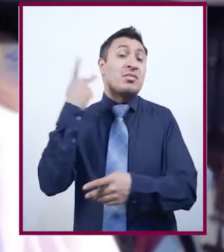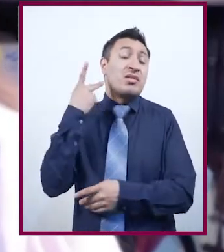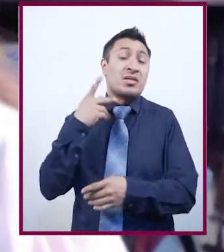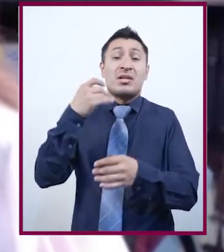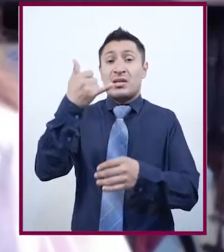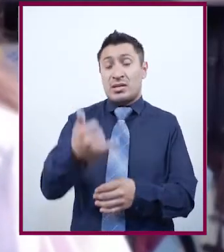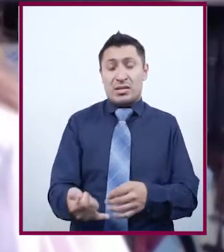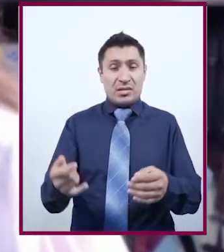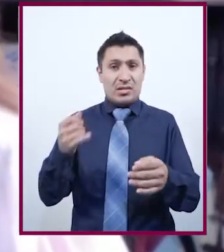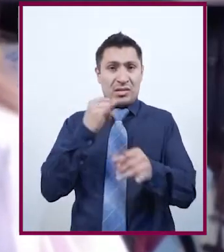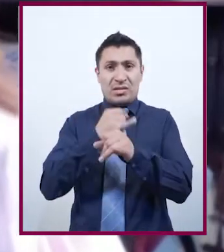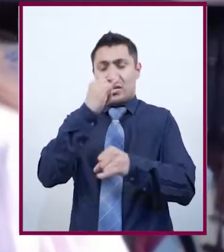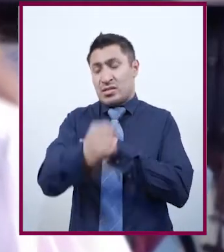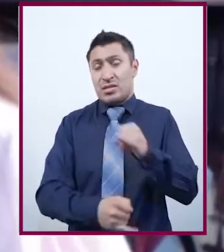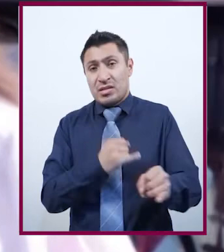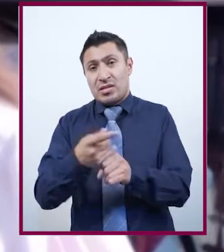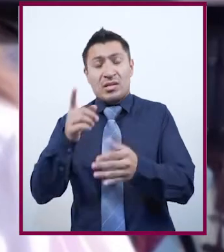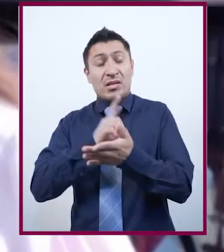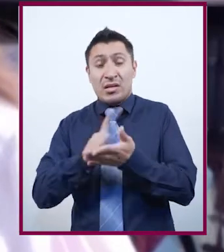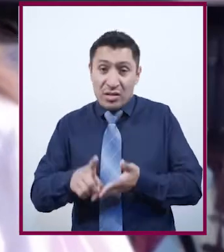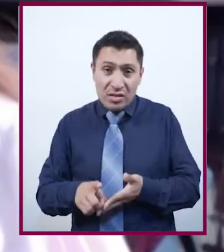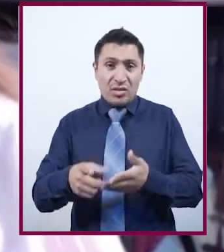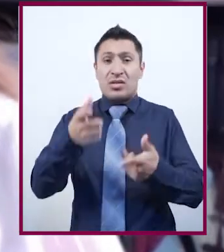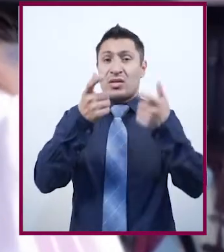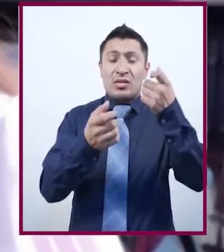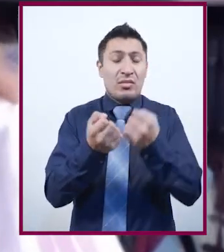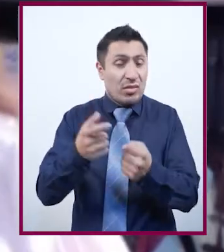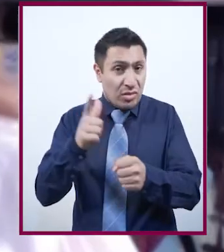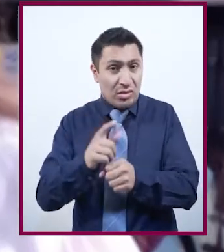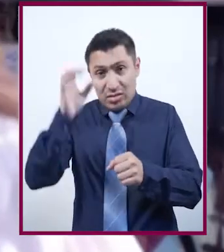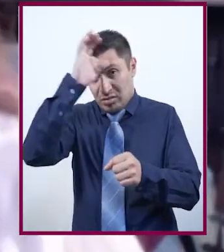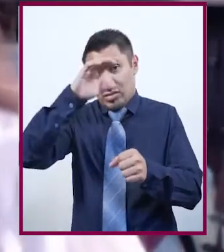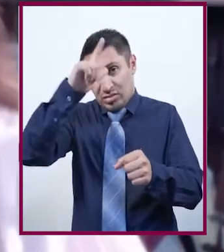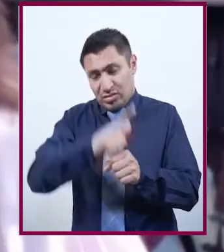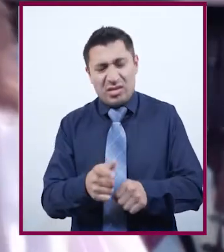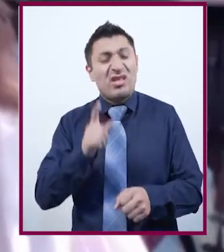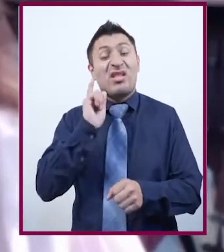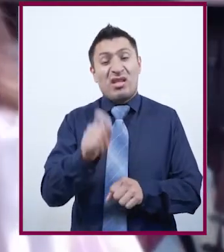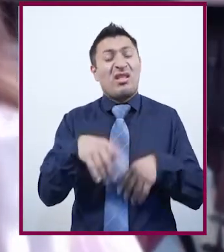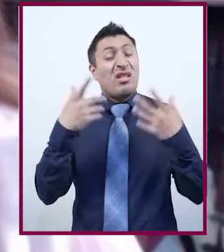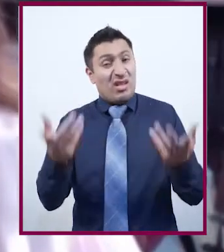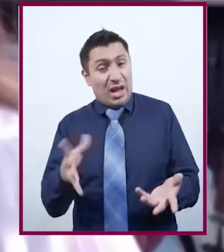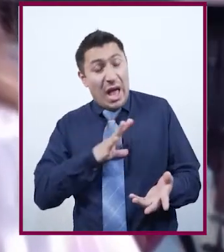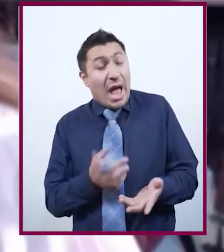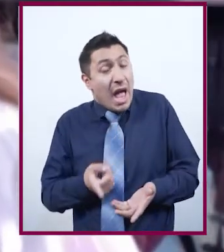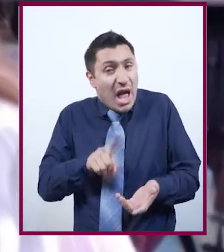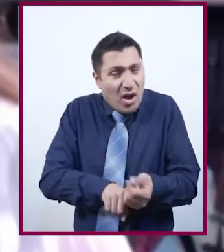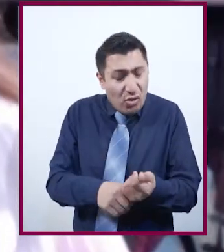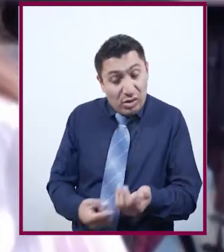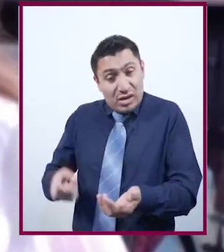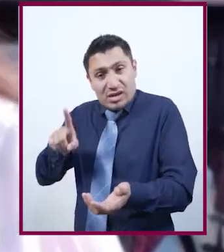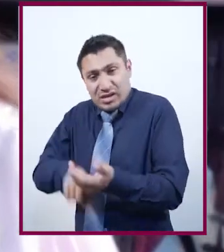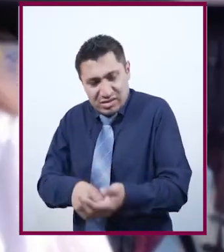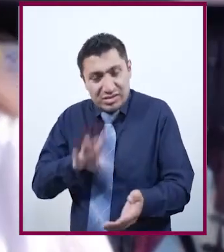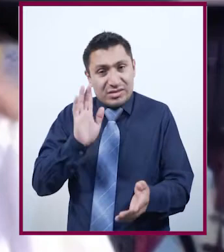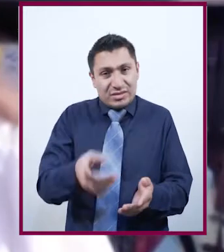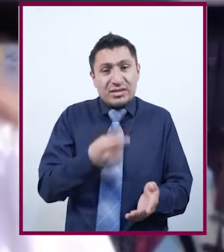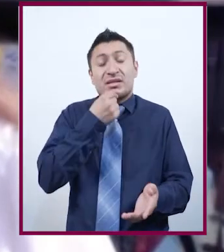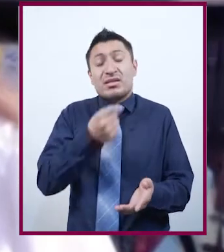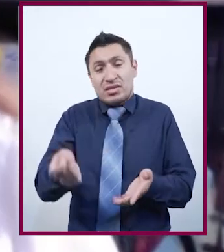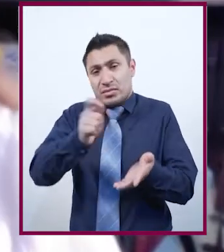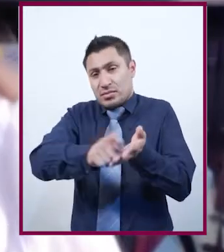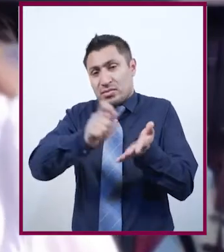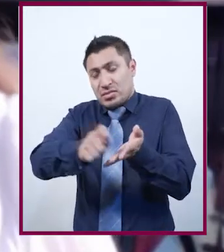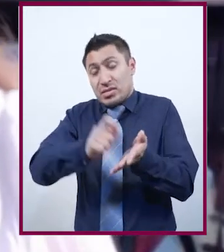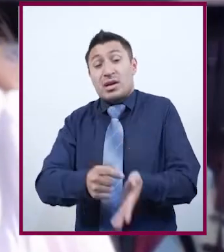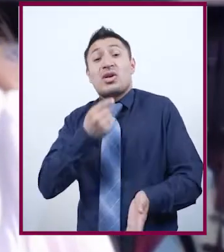Económicos, Sociales y Culturales, en donde ya se empiezan a mencionar a los niños como sujetos de